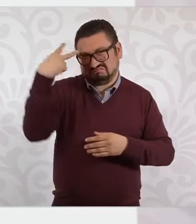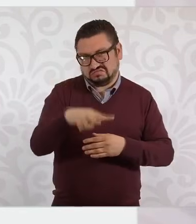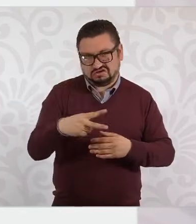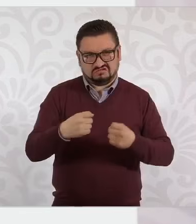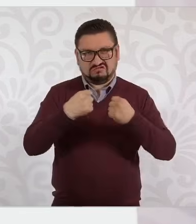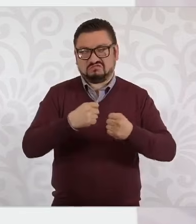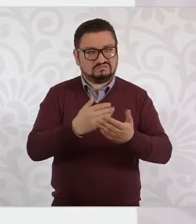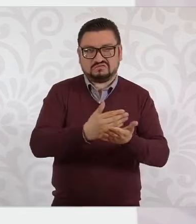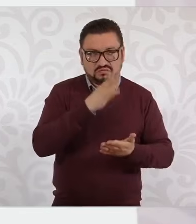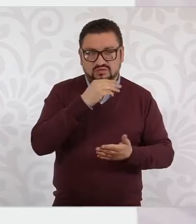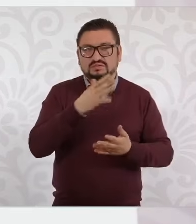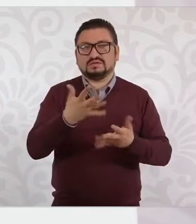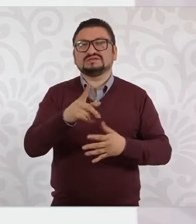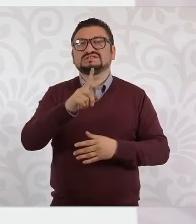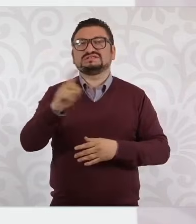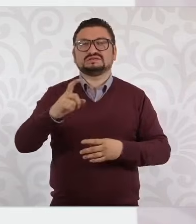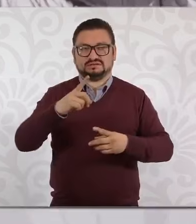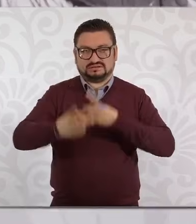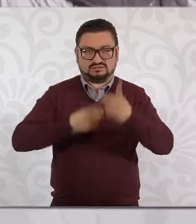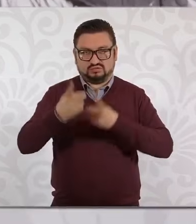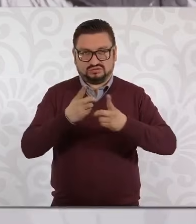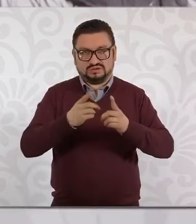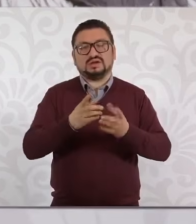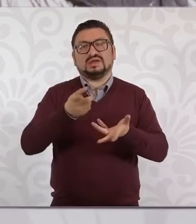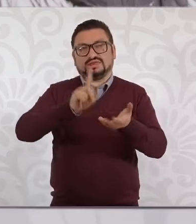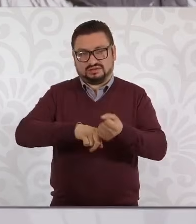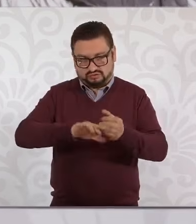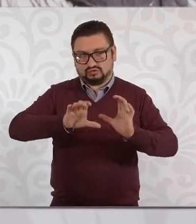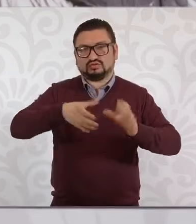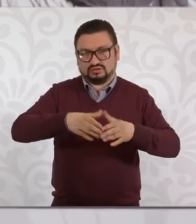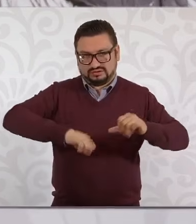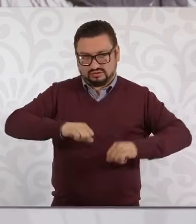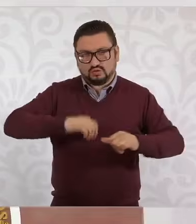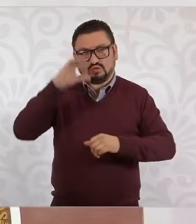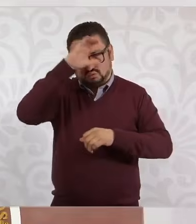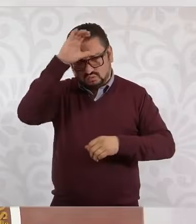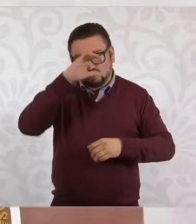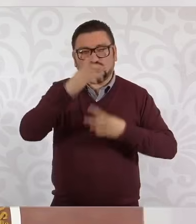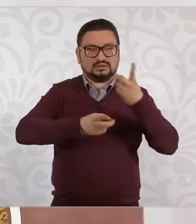que son 100 deportivos con actividades comunitarias, cultura y deporte